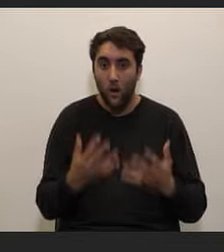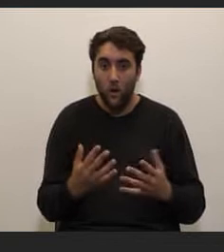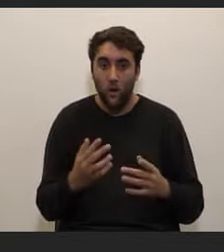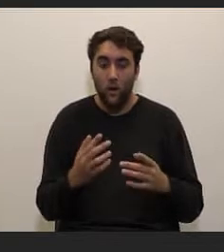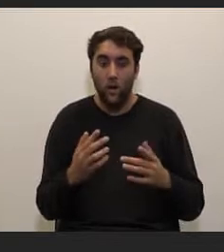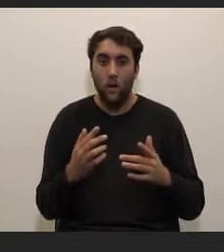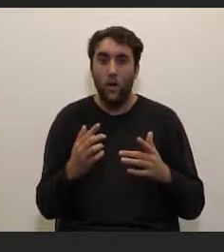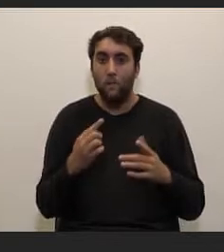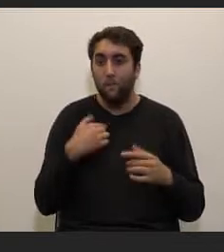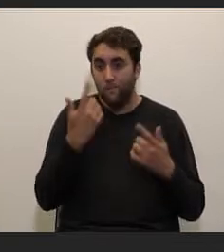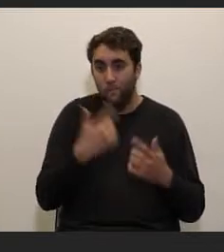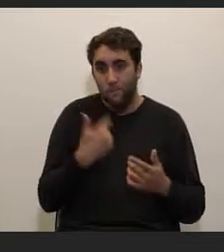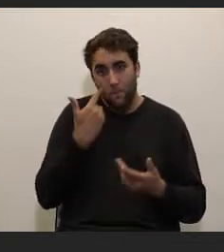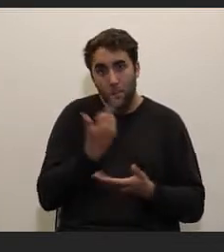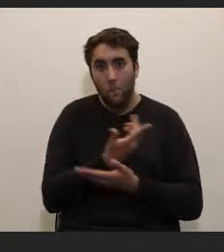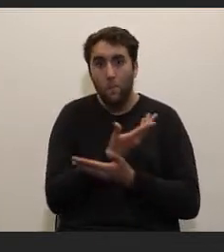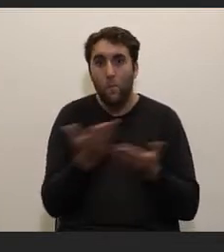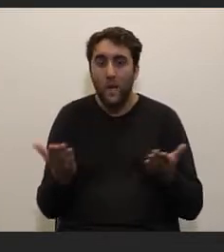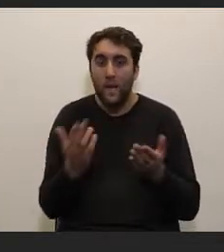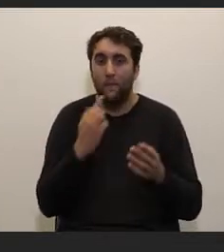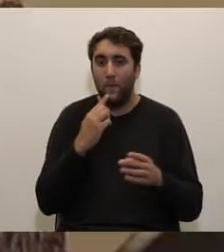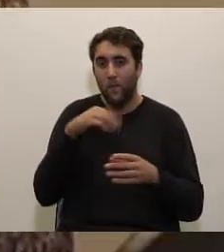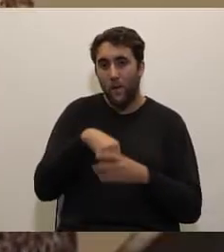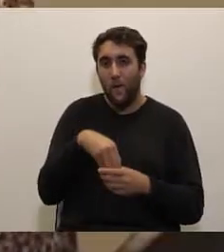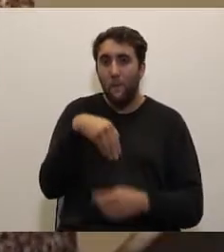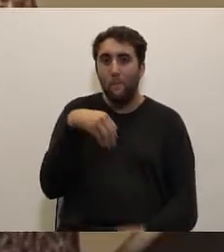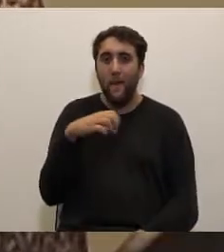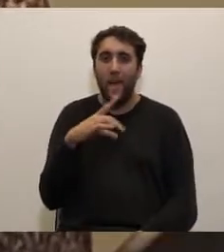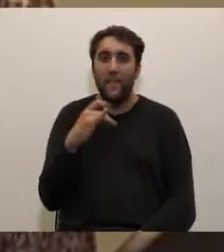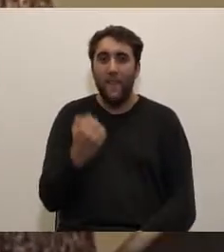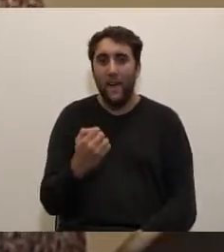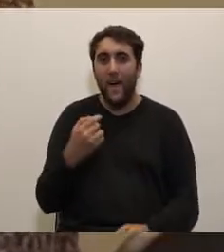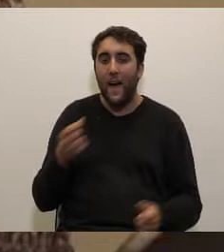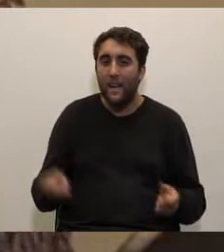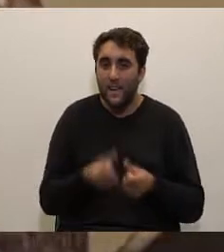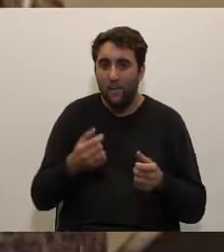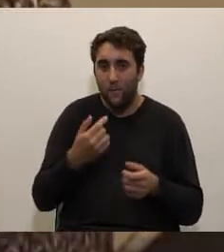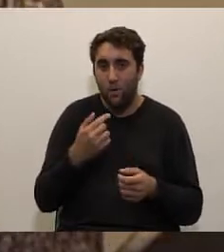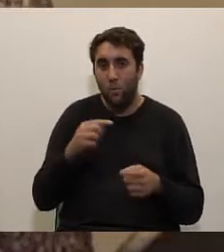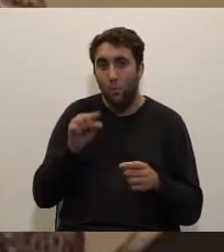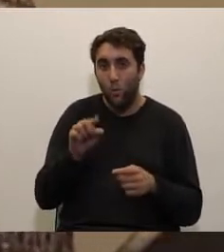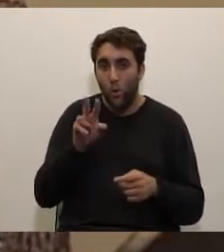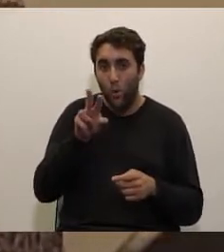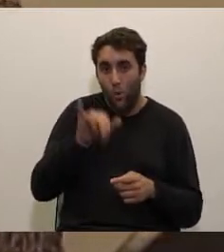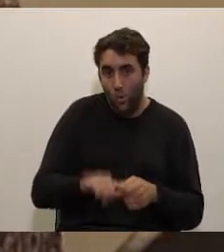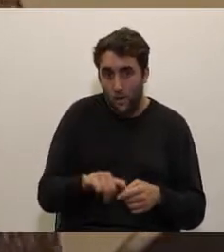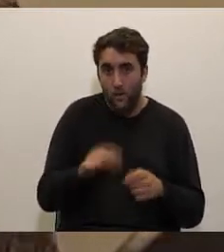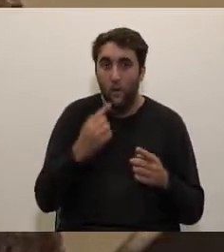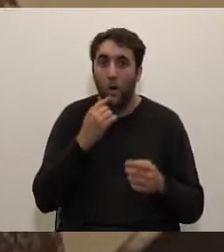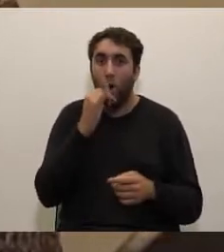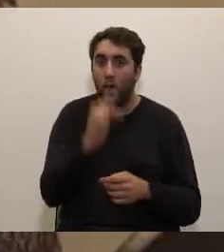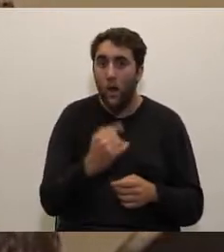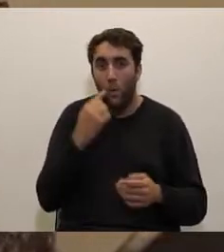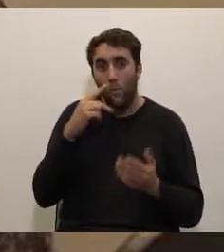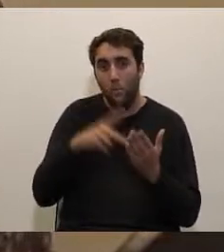desde la perspectiva de lo que hacemos en mediactivismo.uy, primero contarles que es un proyecto